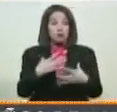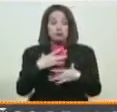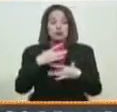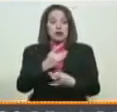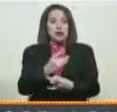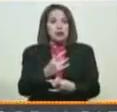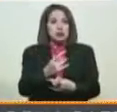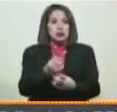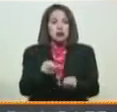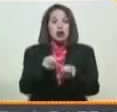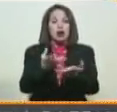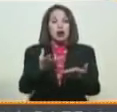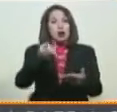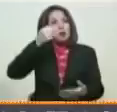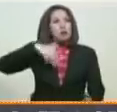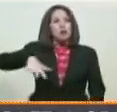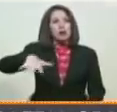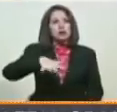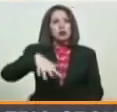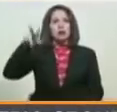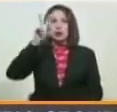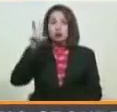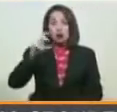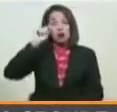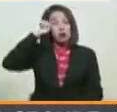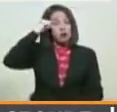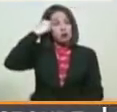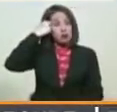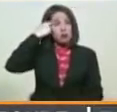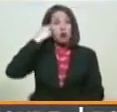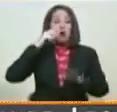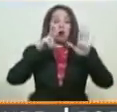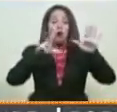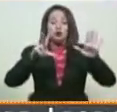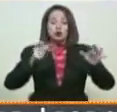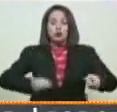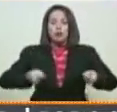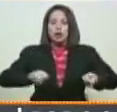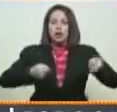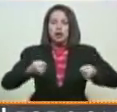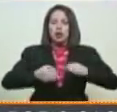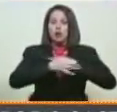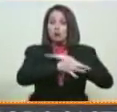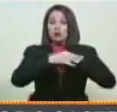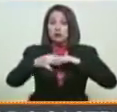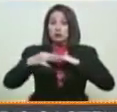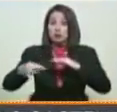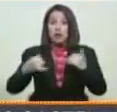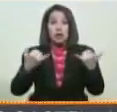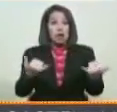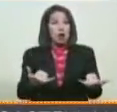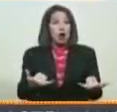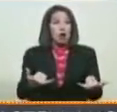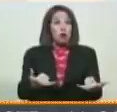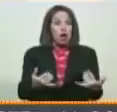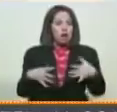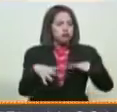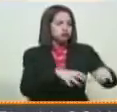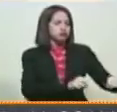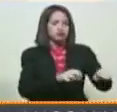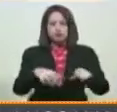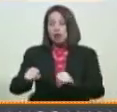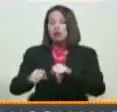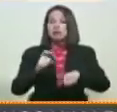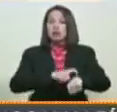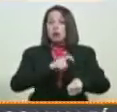genera en la población venezolana. Recordemos que hasta la fecha más de 8 mercados municipales actualmente están en una ocupación